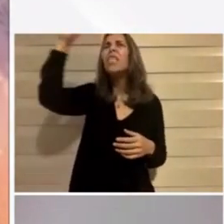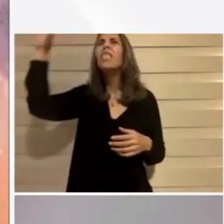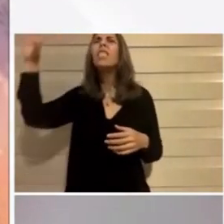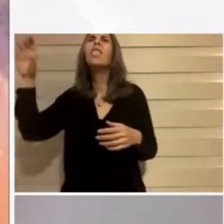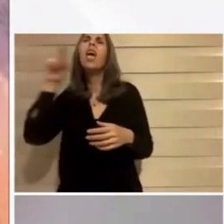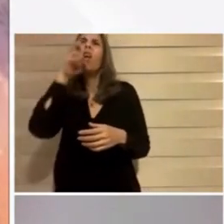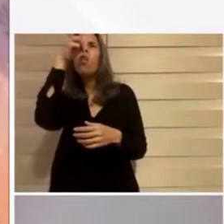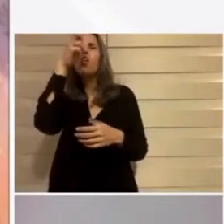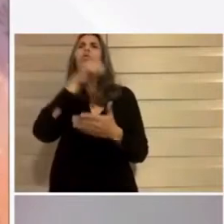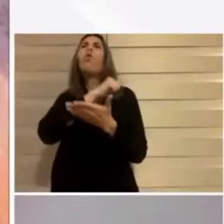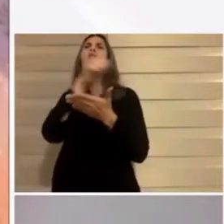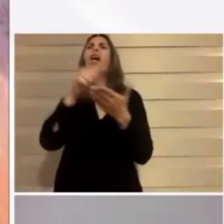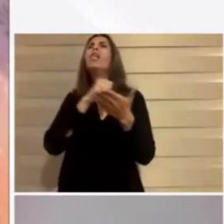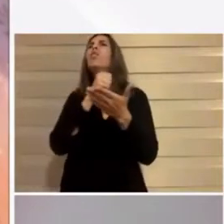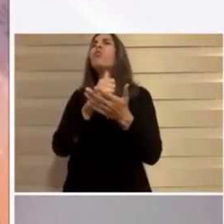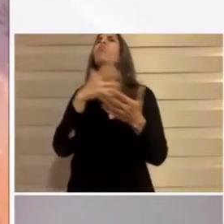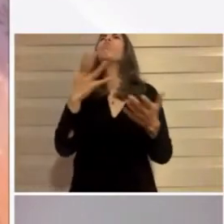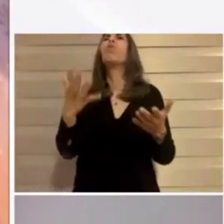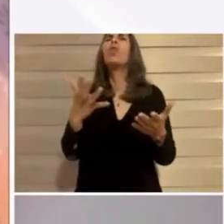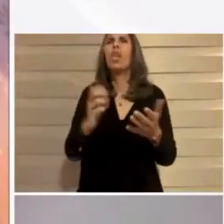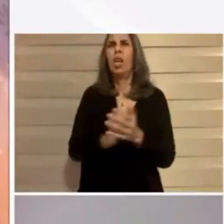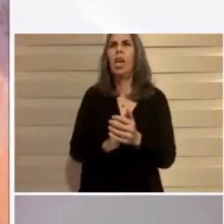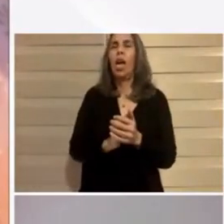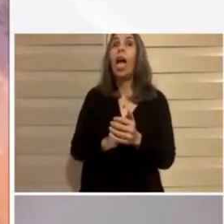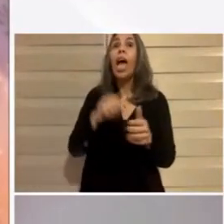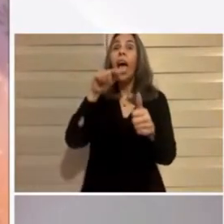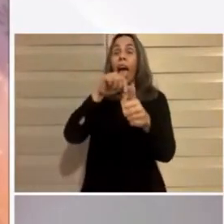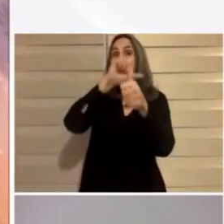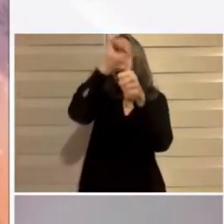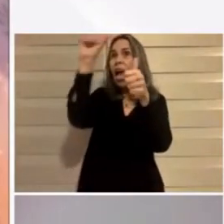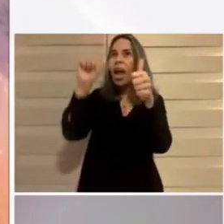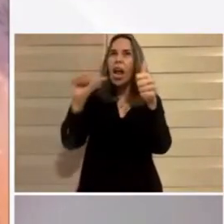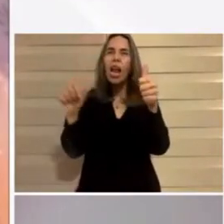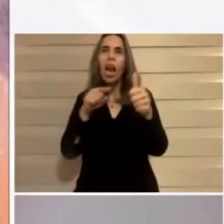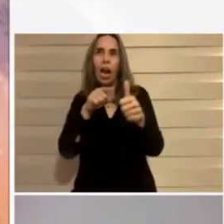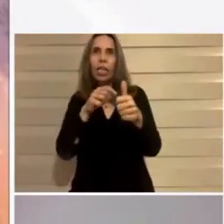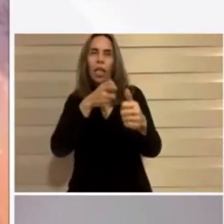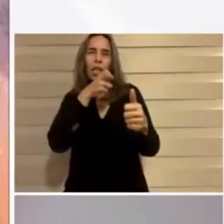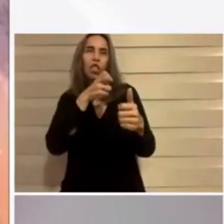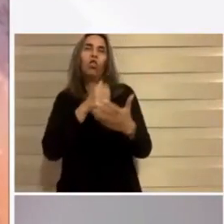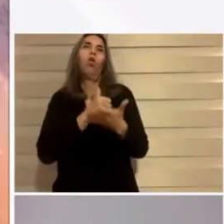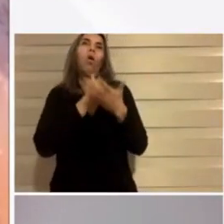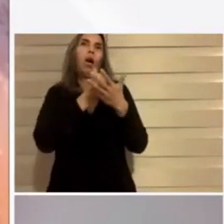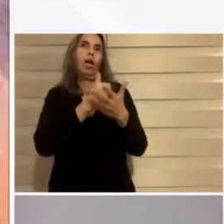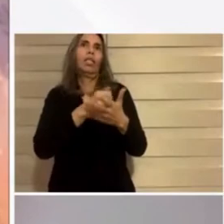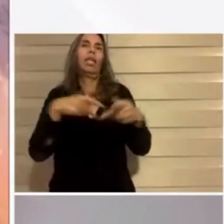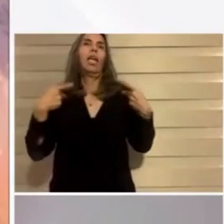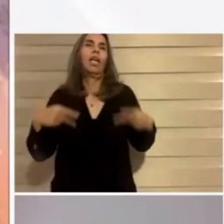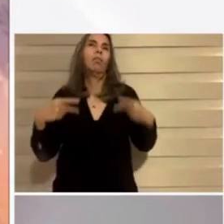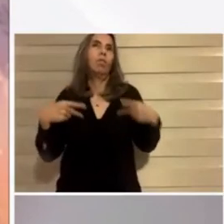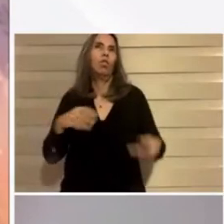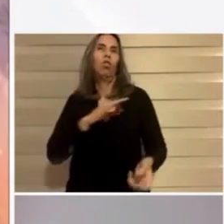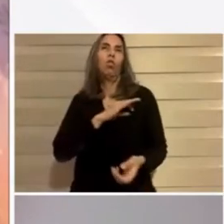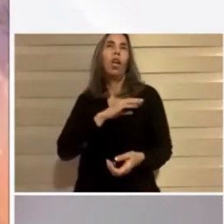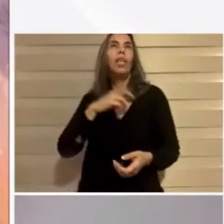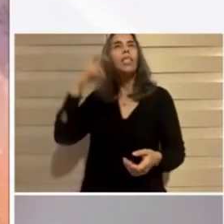de inspiración. El arte provee ese escapismo y hace que uno pueda pensar y soñar. Y la ciencia te provee de herramientas para